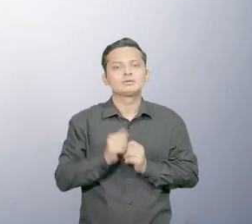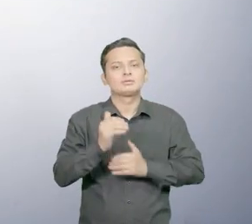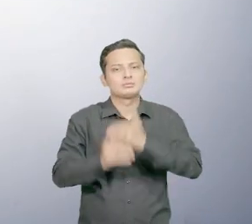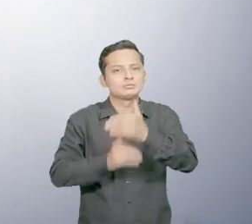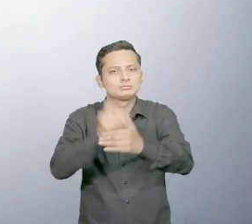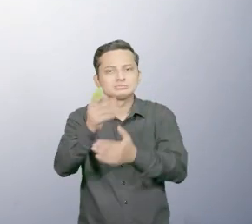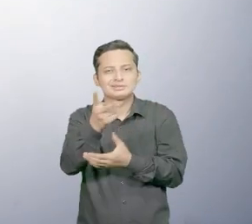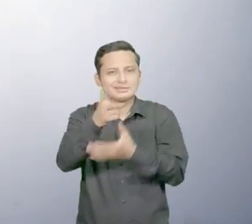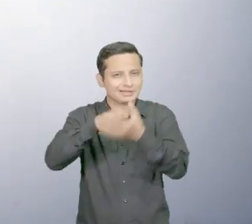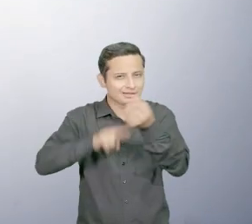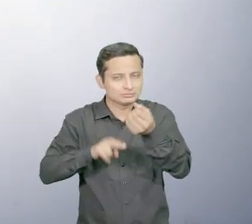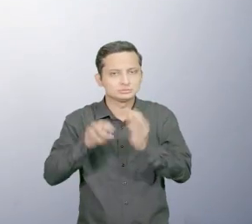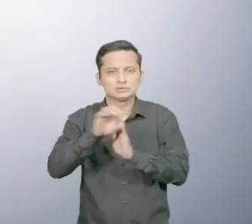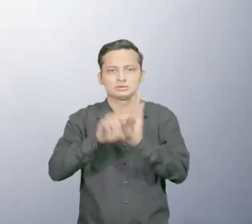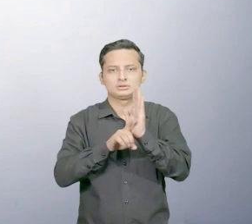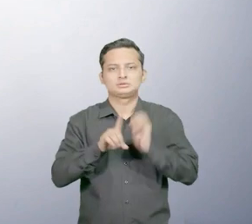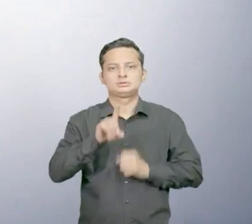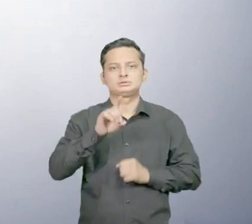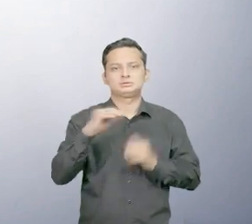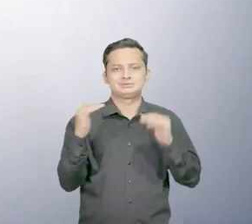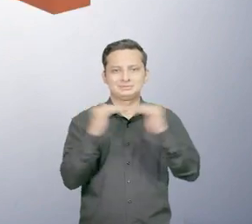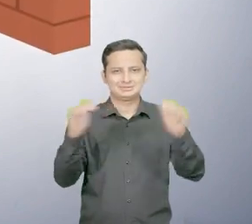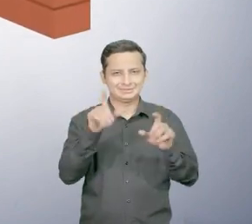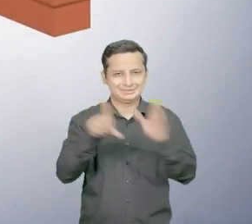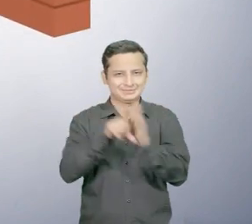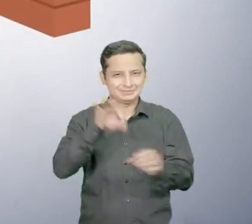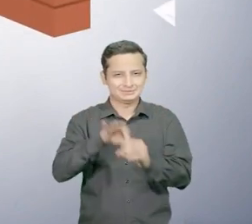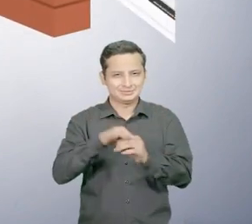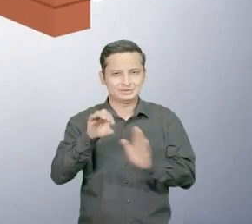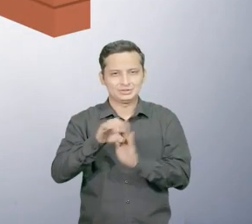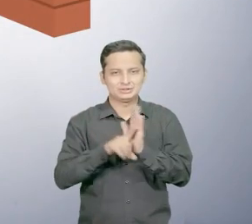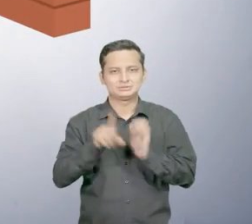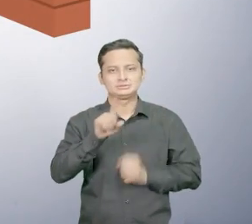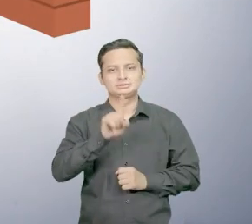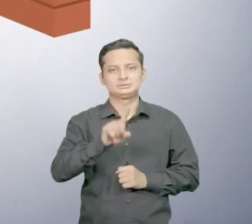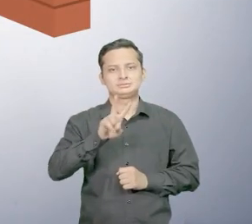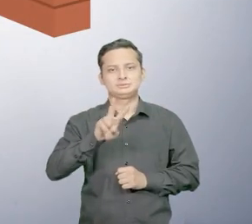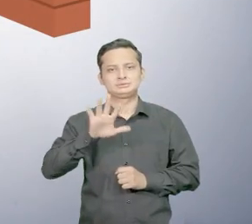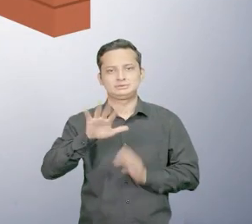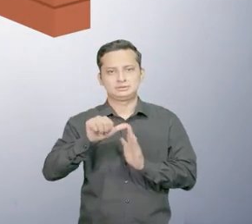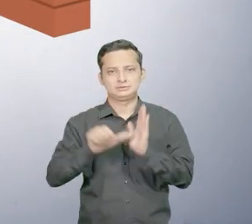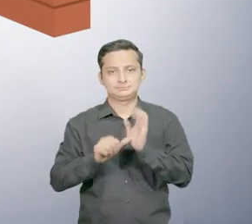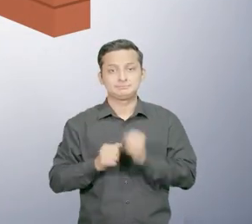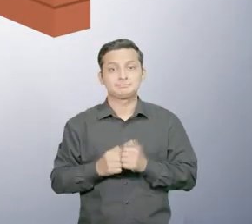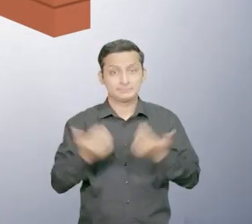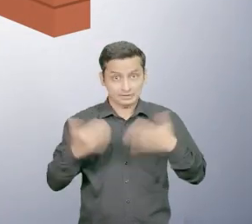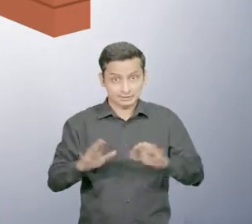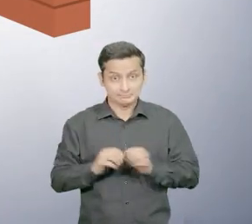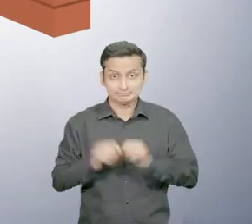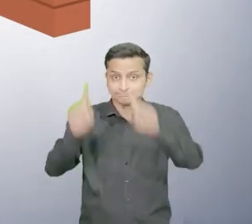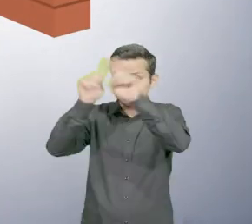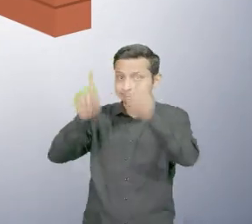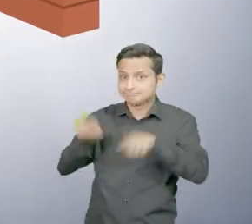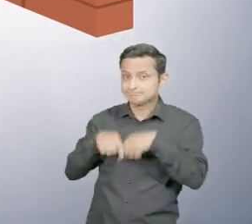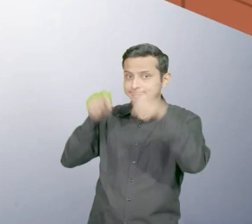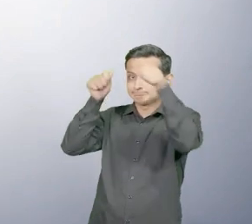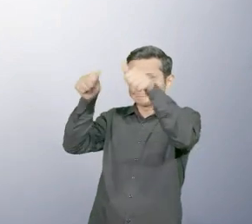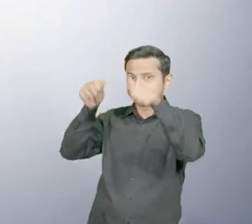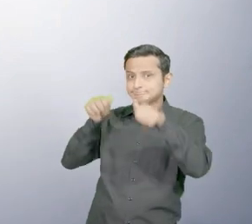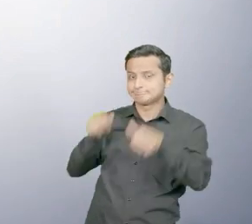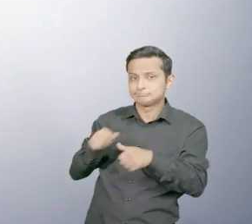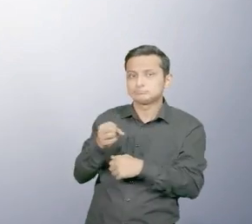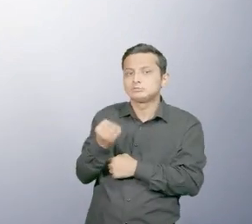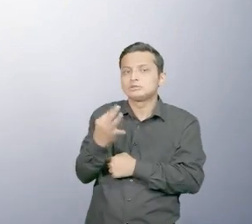125 del Código de la Democracia. Acto seguido, se pega en la pared el borrador de escrutinio donde